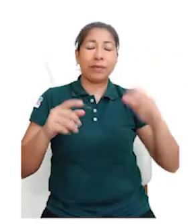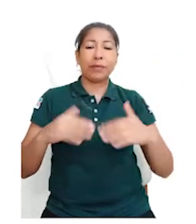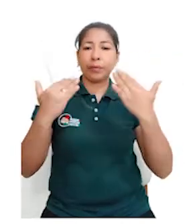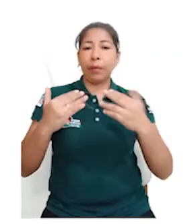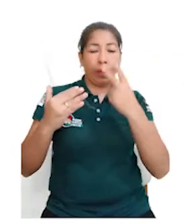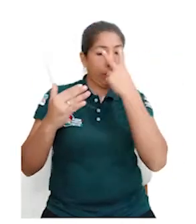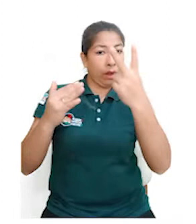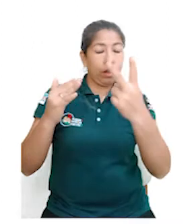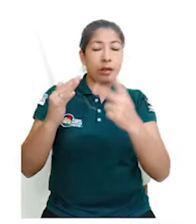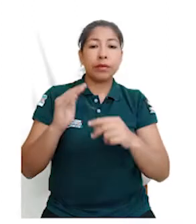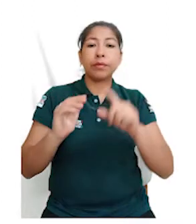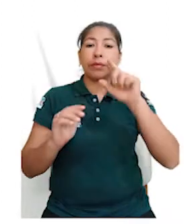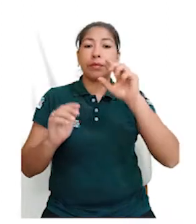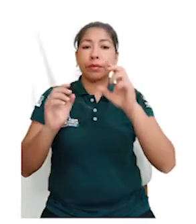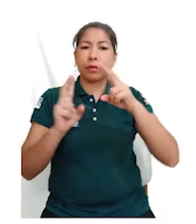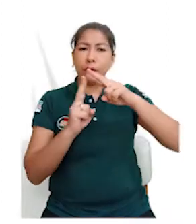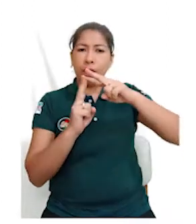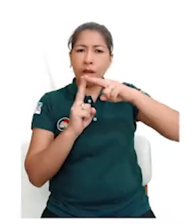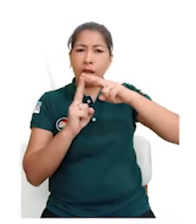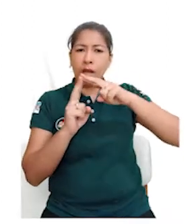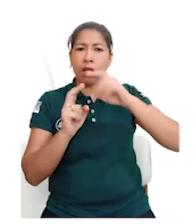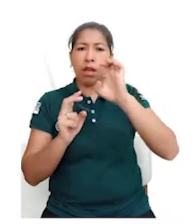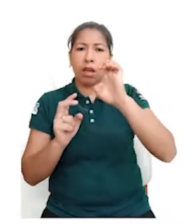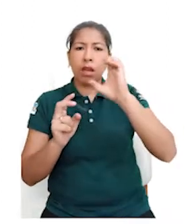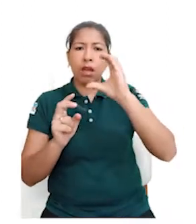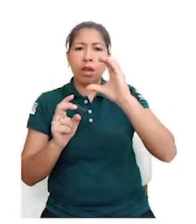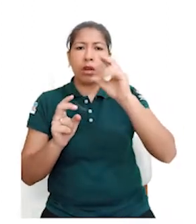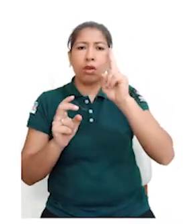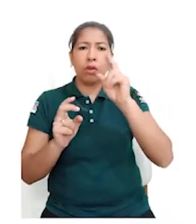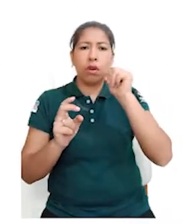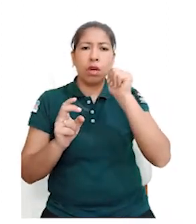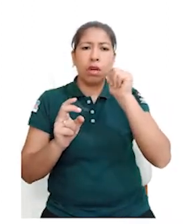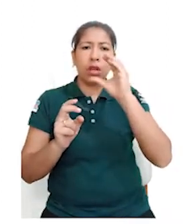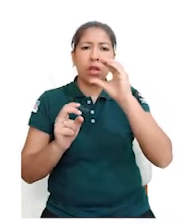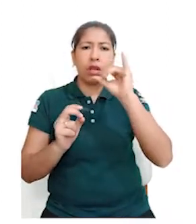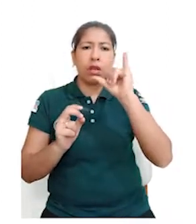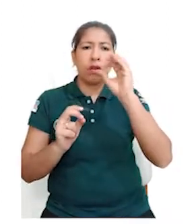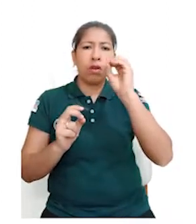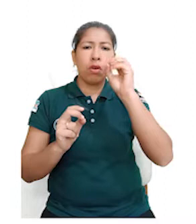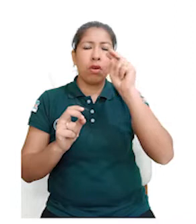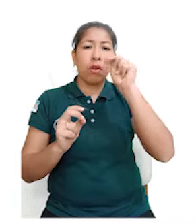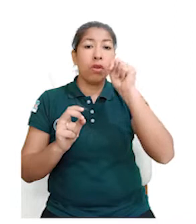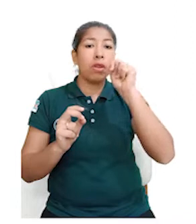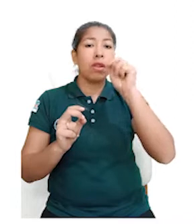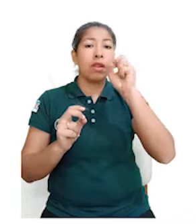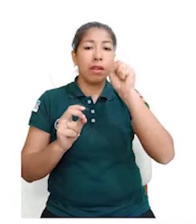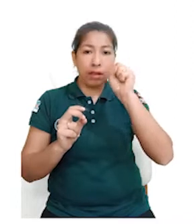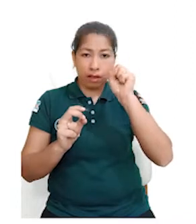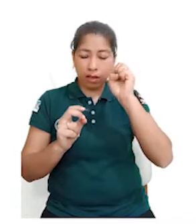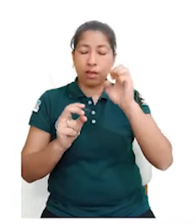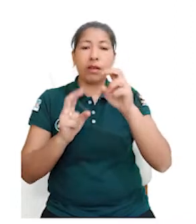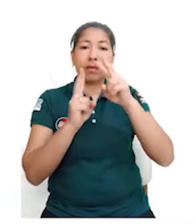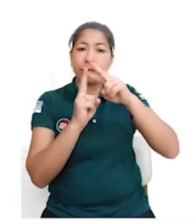ecuaciones logarítmicas. ¿En qué consisten y cuáles son los métodos de resolución? Una ecuación logarítmica es aquella en que